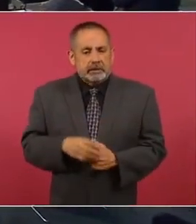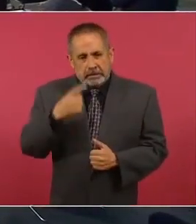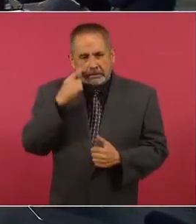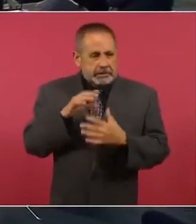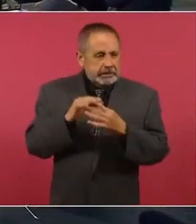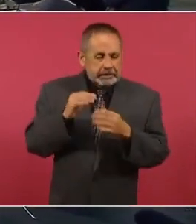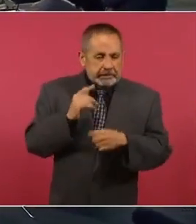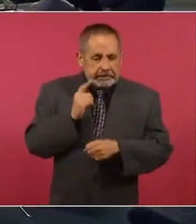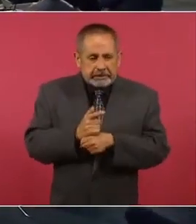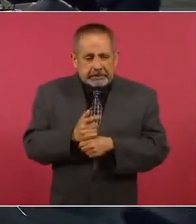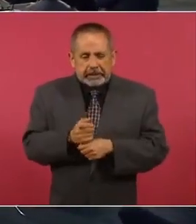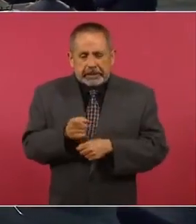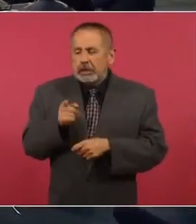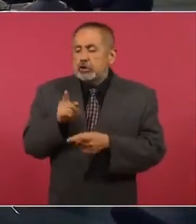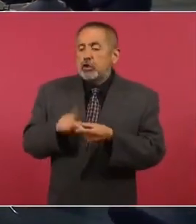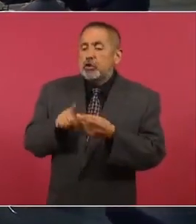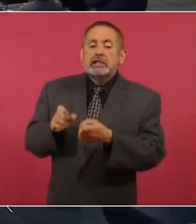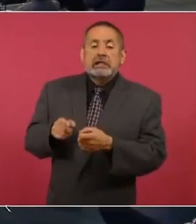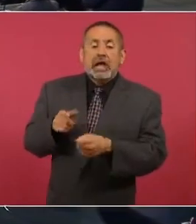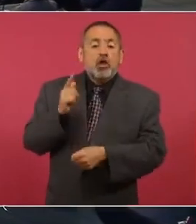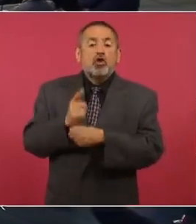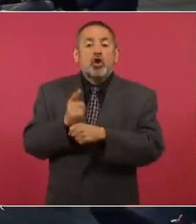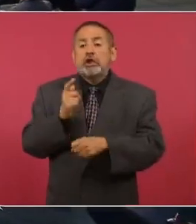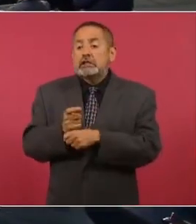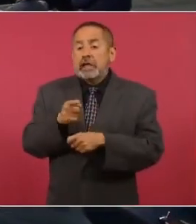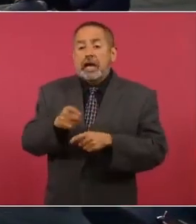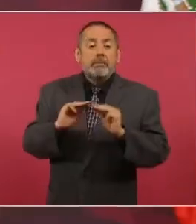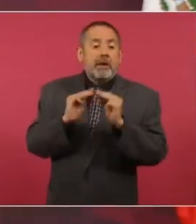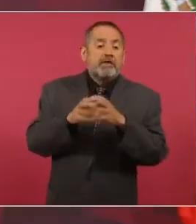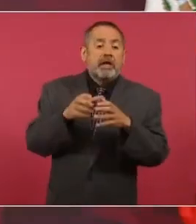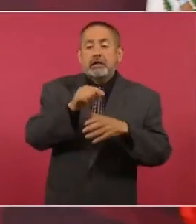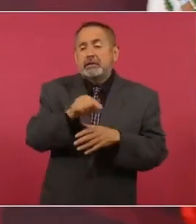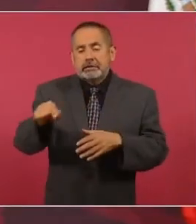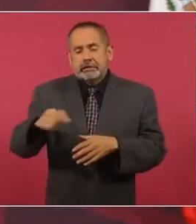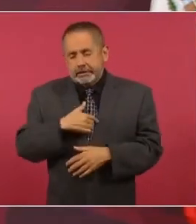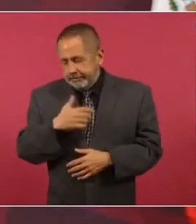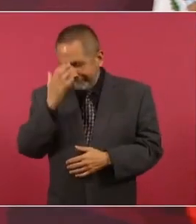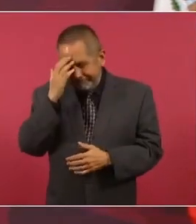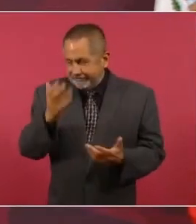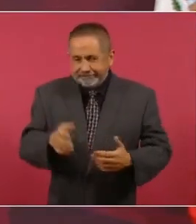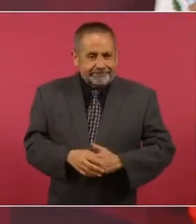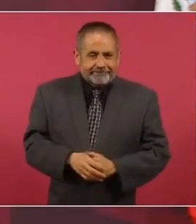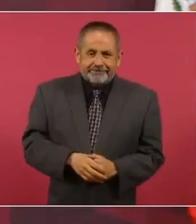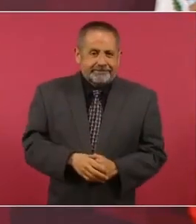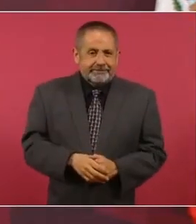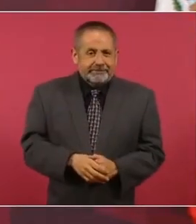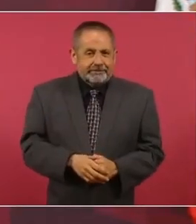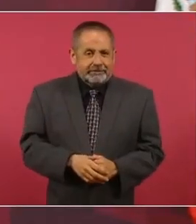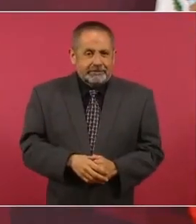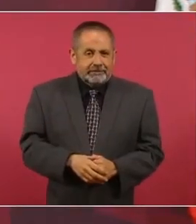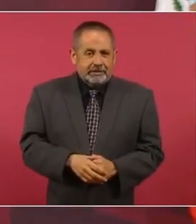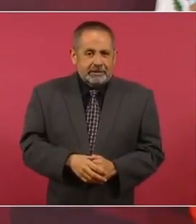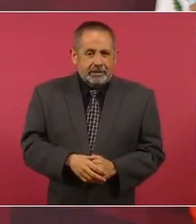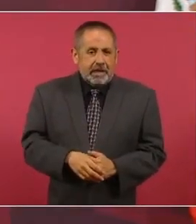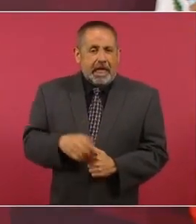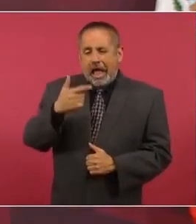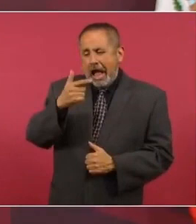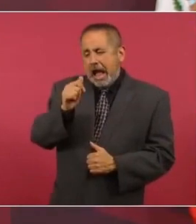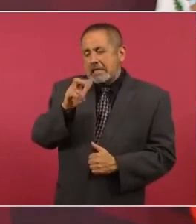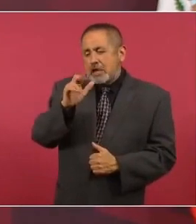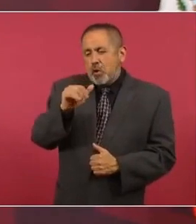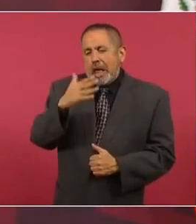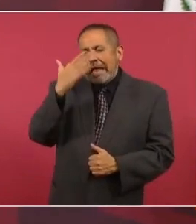detectar dónde estaban las bandas. Imagínense, si no lo sabía García